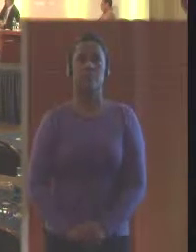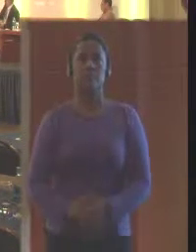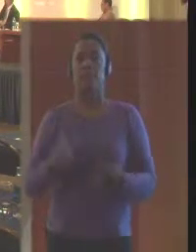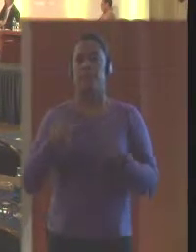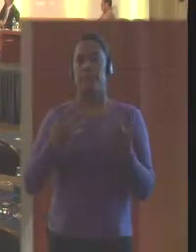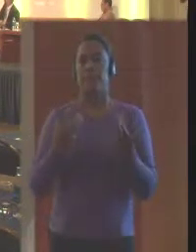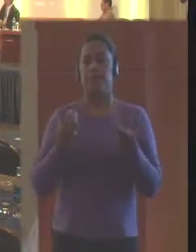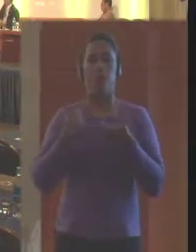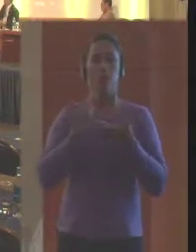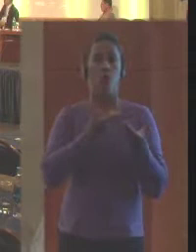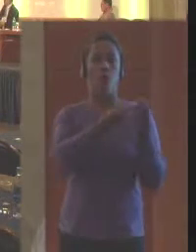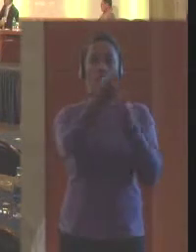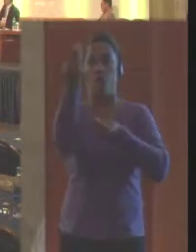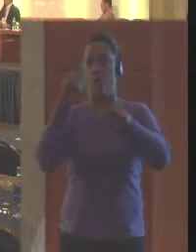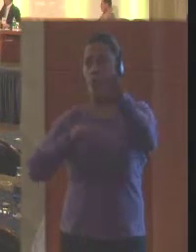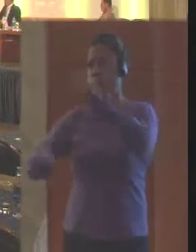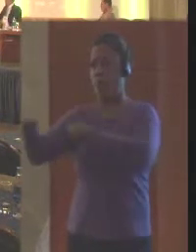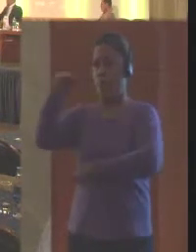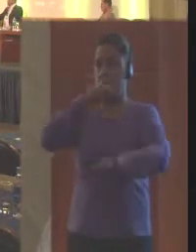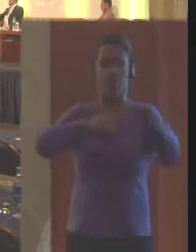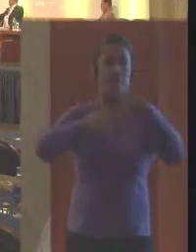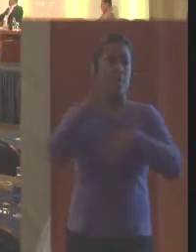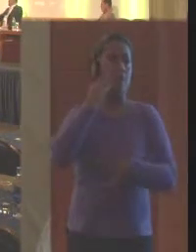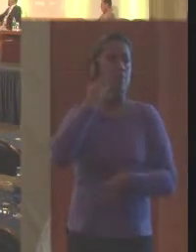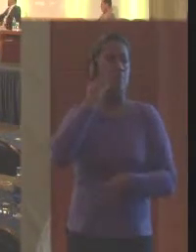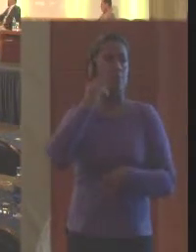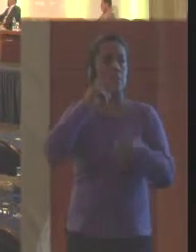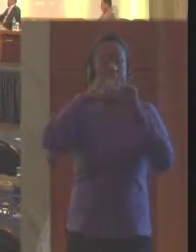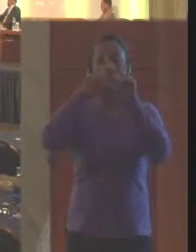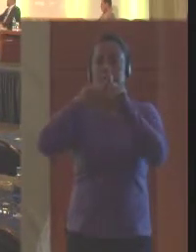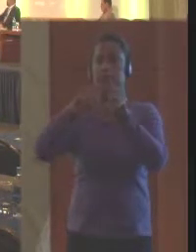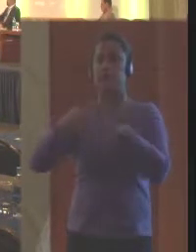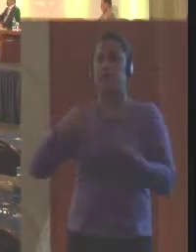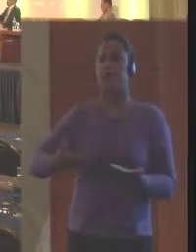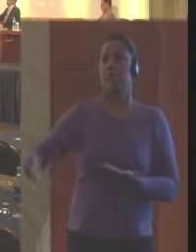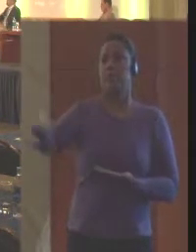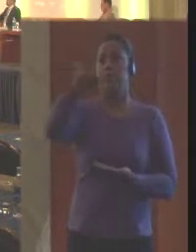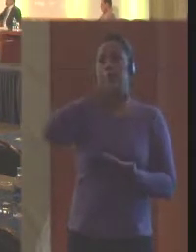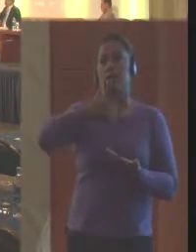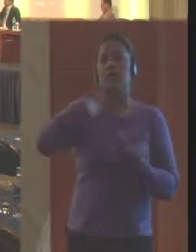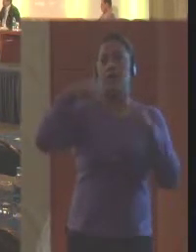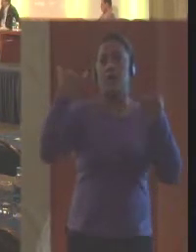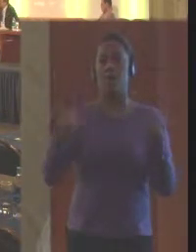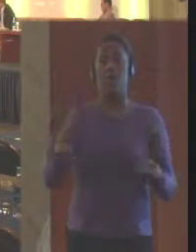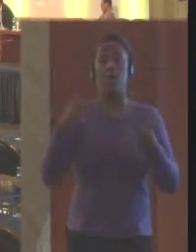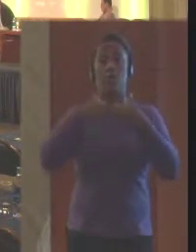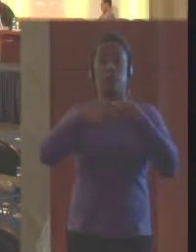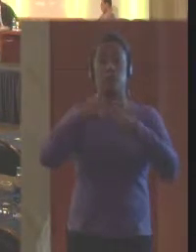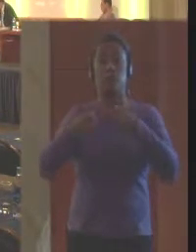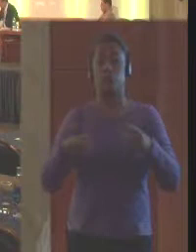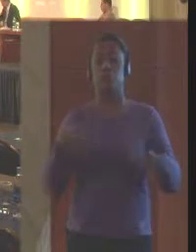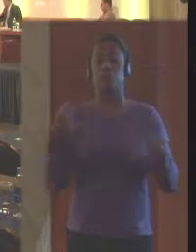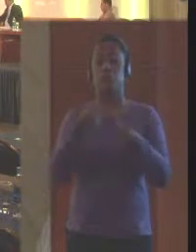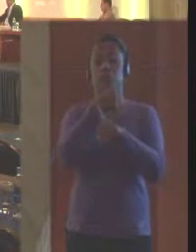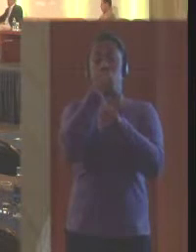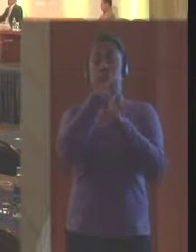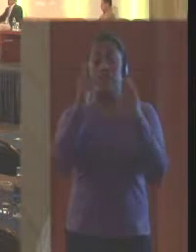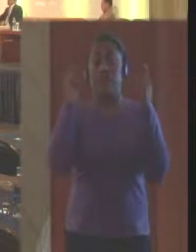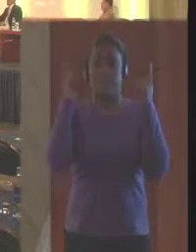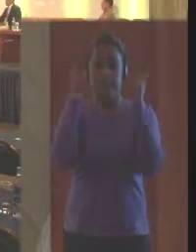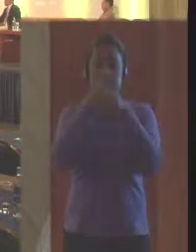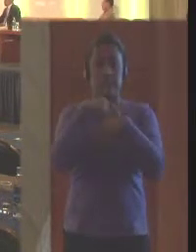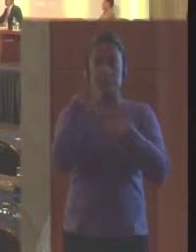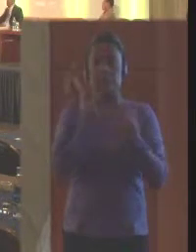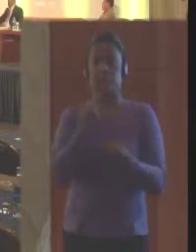Queremos compartir las experiencias y los retos que hoy enfrenta Bogotá frente a